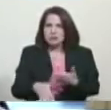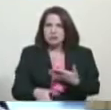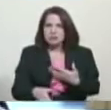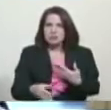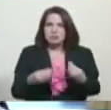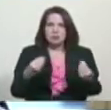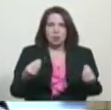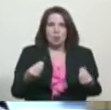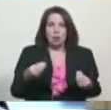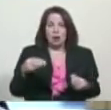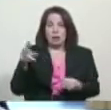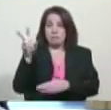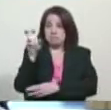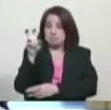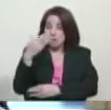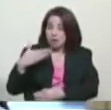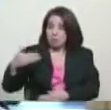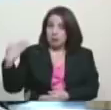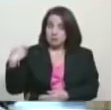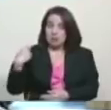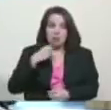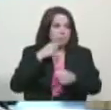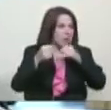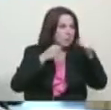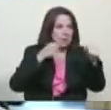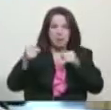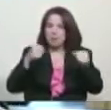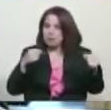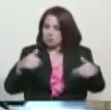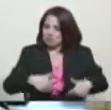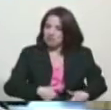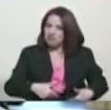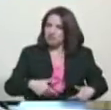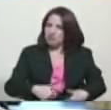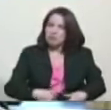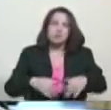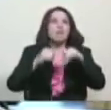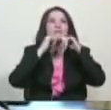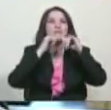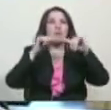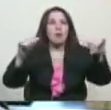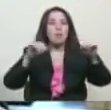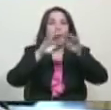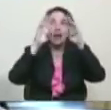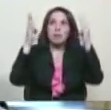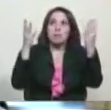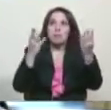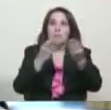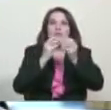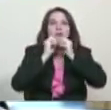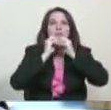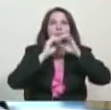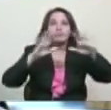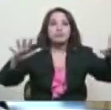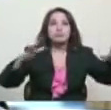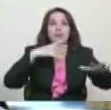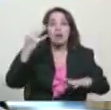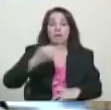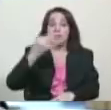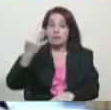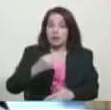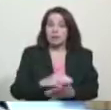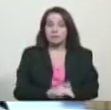el viernes pasado. He hecho un esfuerzo por informar al mundo la verdad. Y eso va abriendo, mira, el